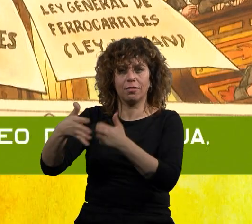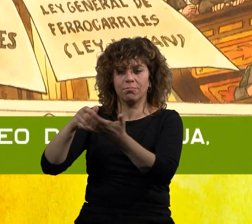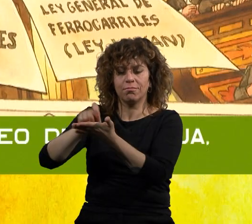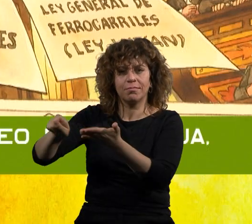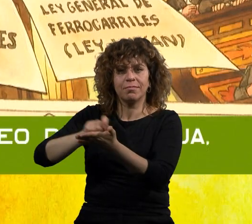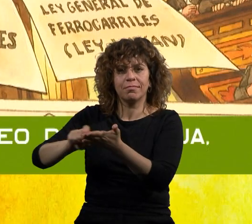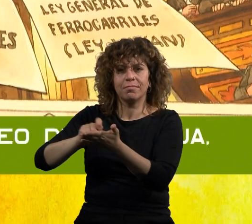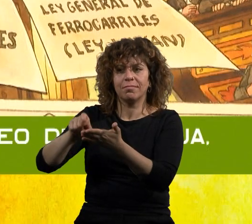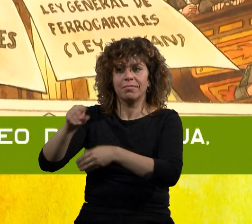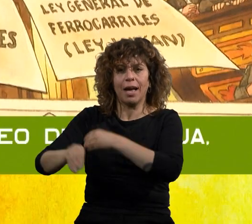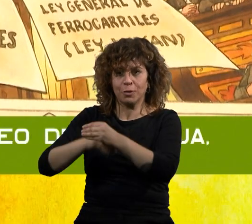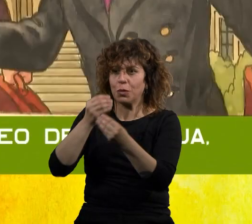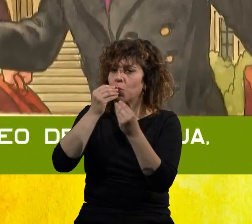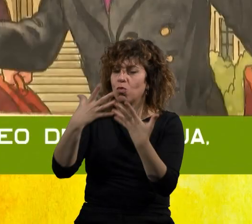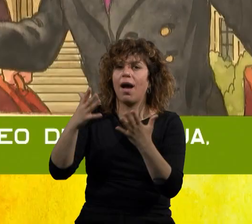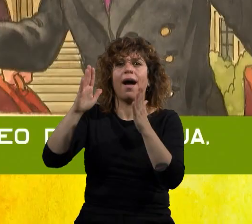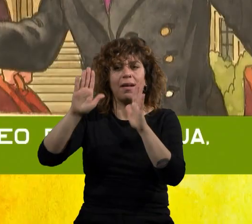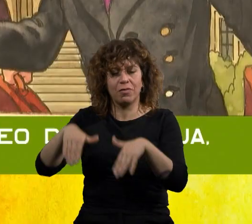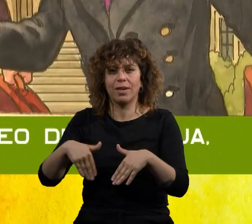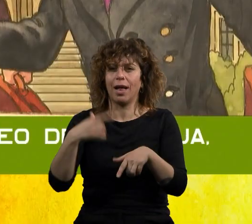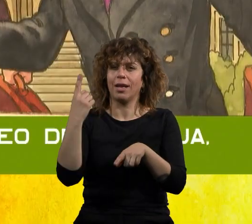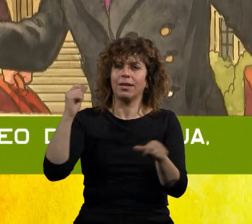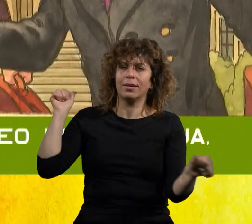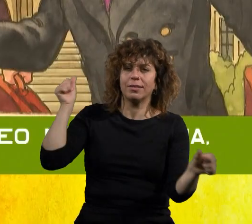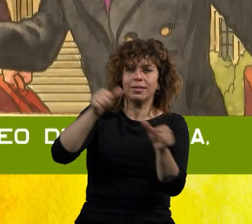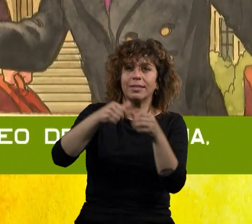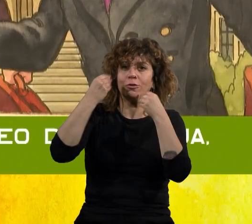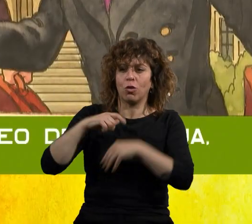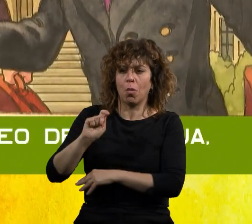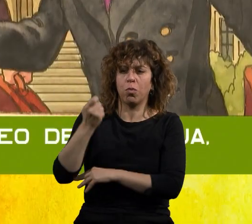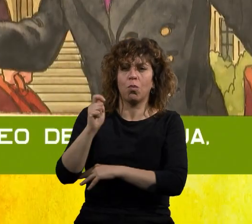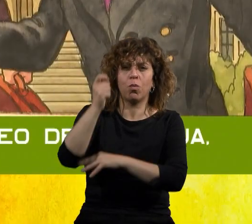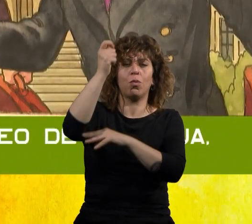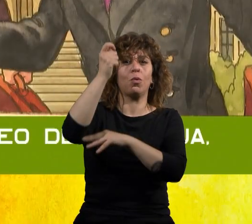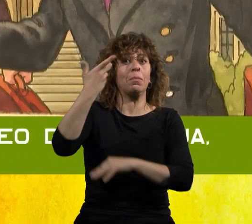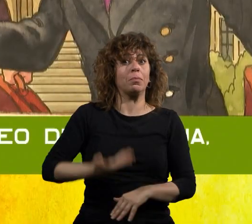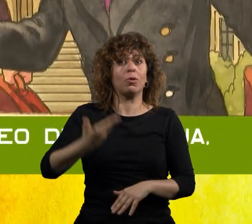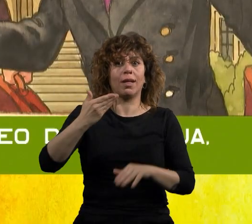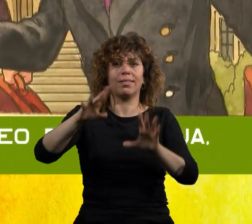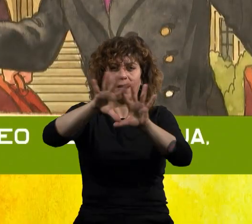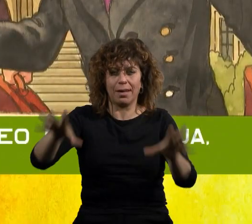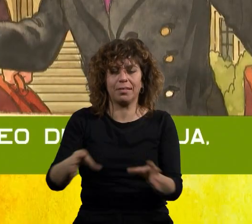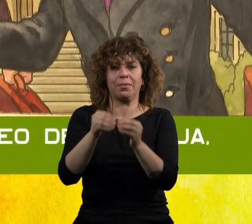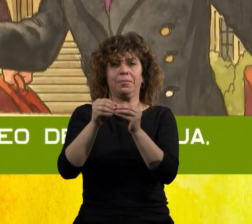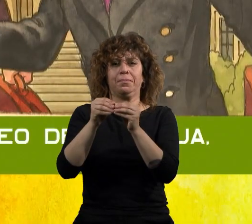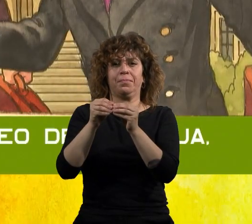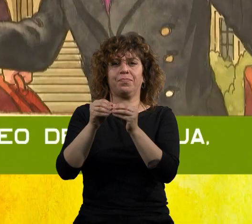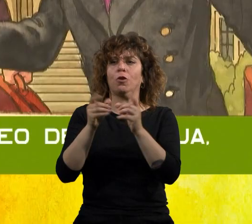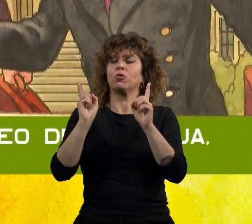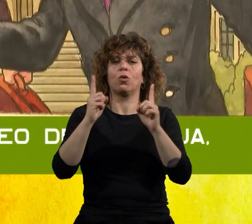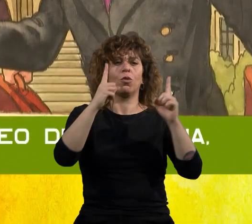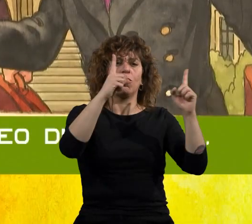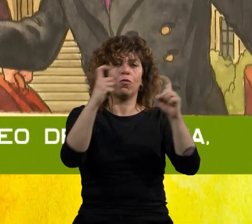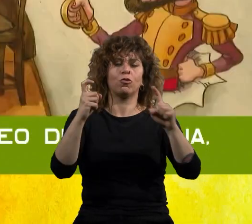hemos conseguido concentrar los hitos principales de su historia con una narrativa que no sea tampoco fotográfica,